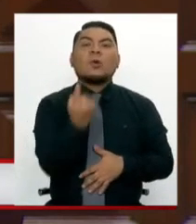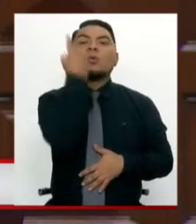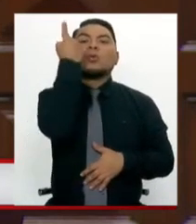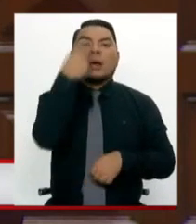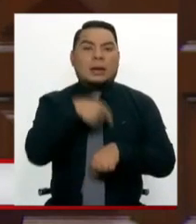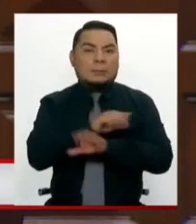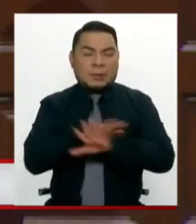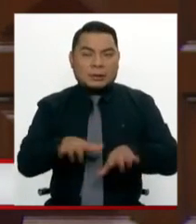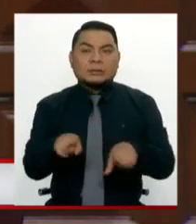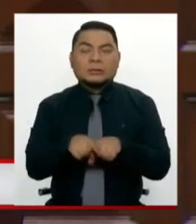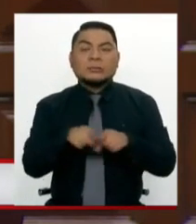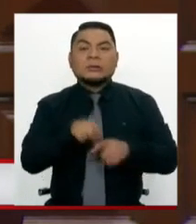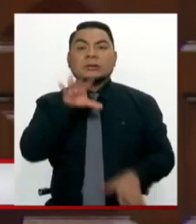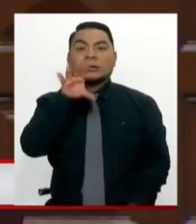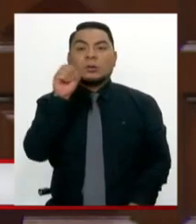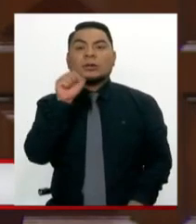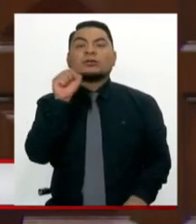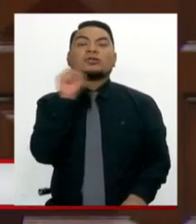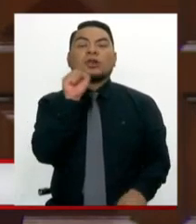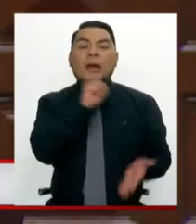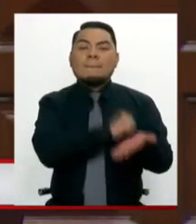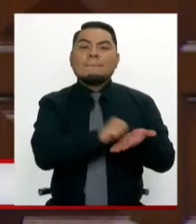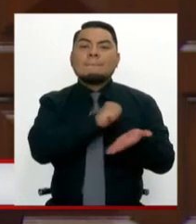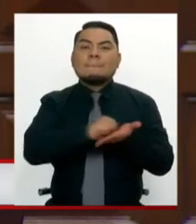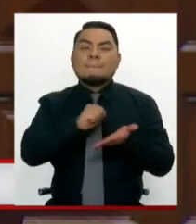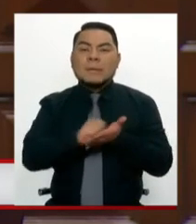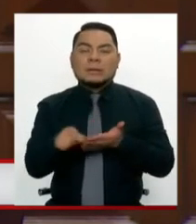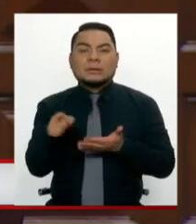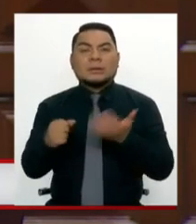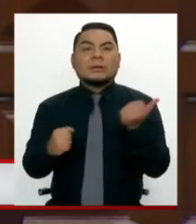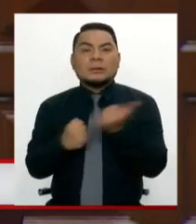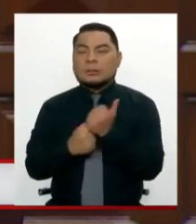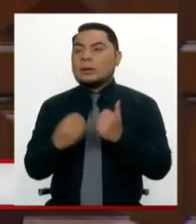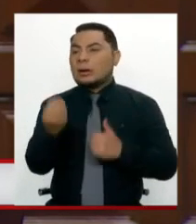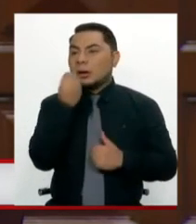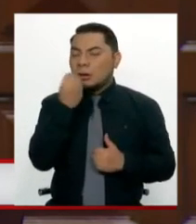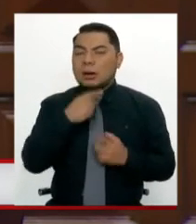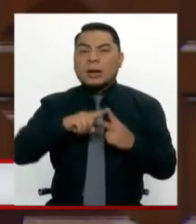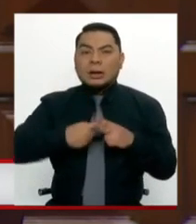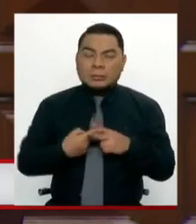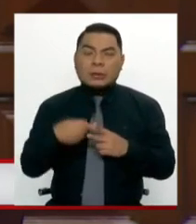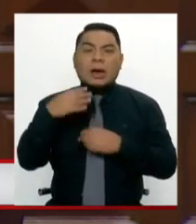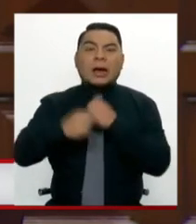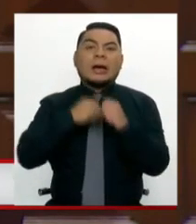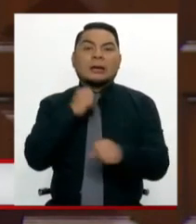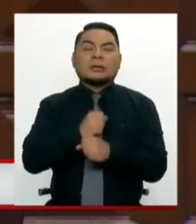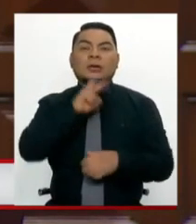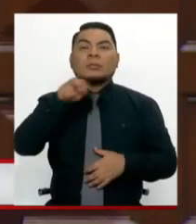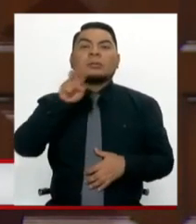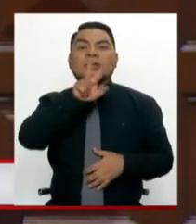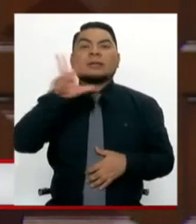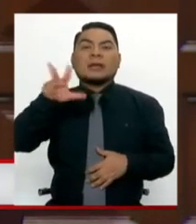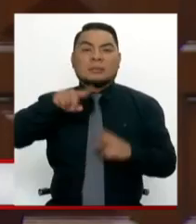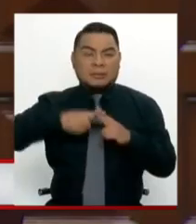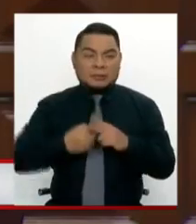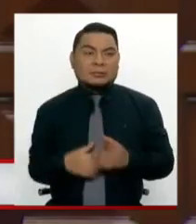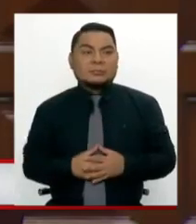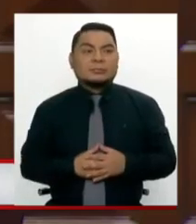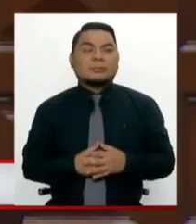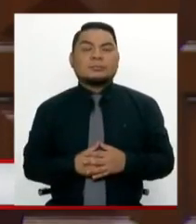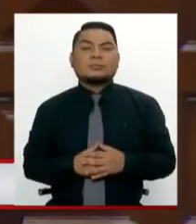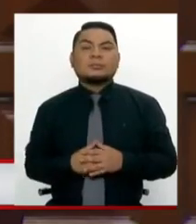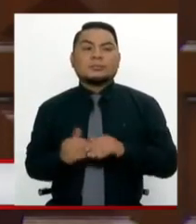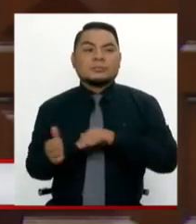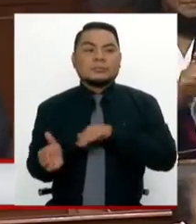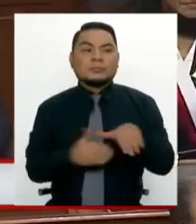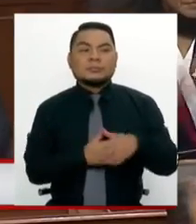vez y 50 soles mensuales de soporte alimentario a partir del 2023. Evaluación docente.